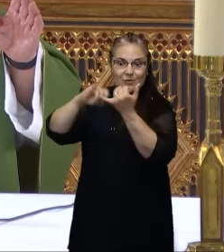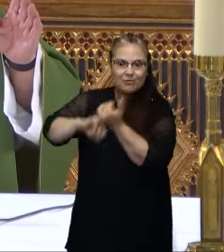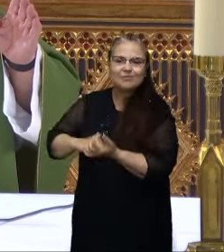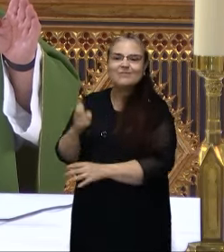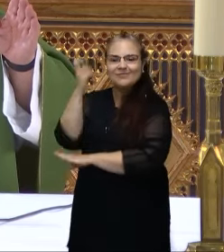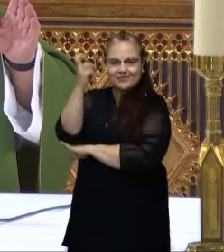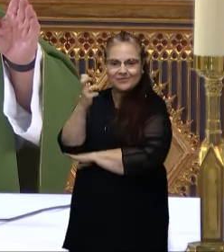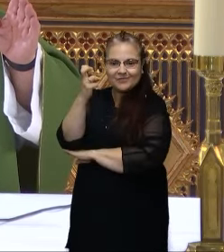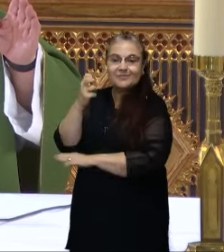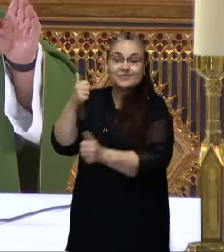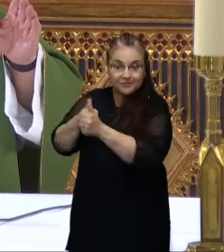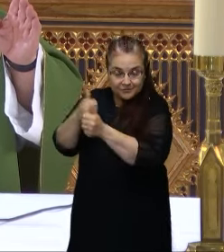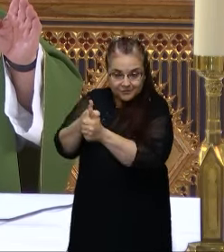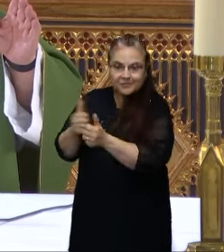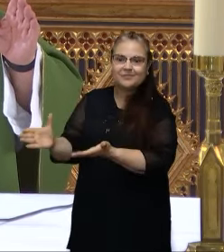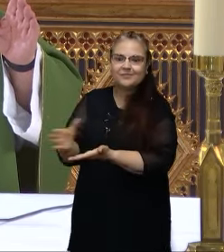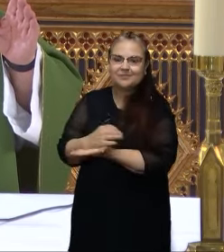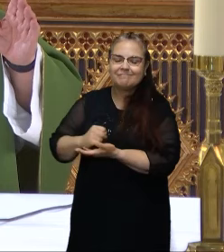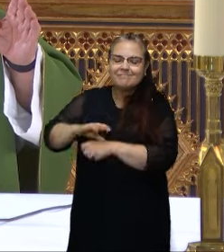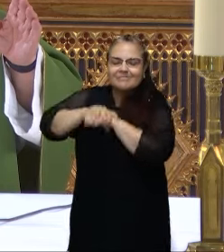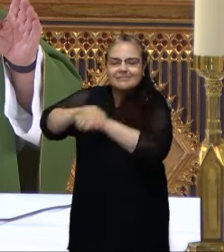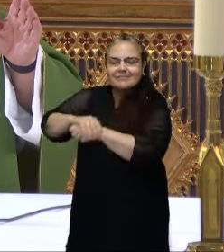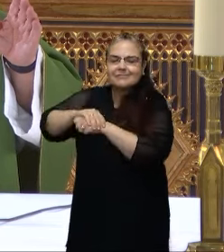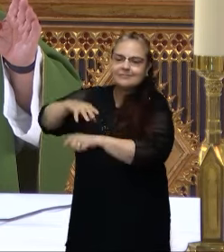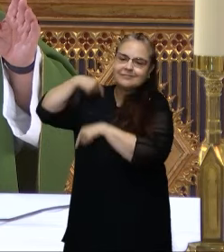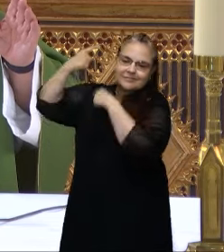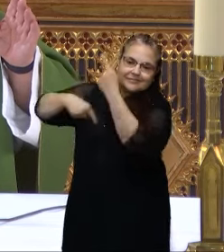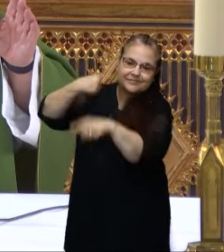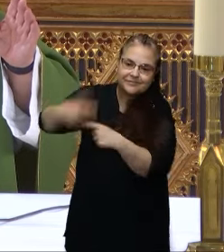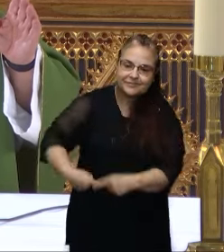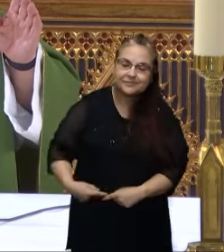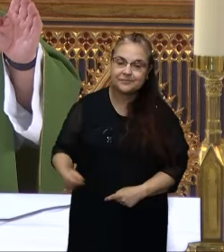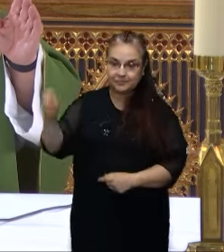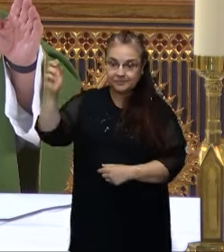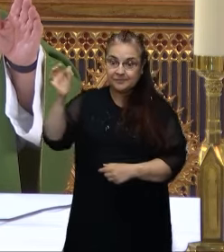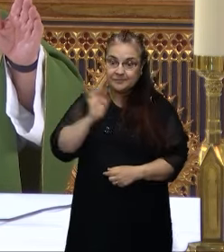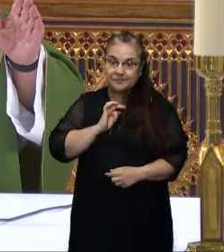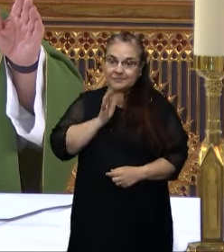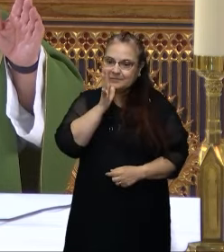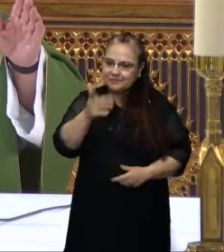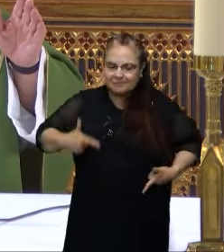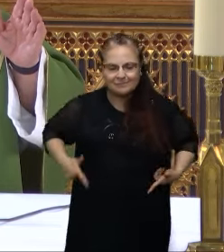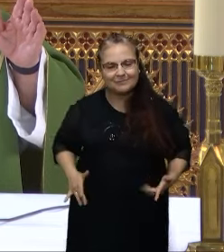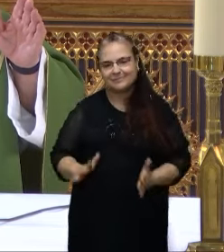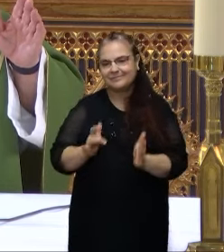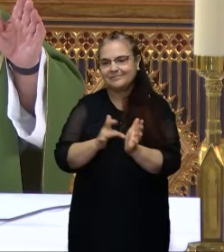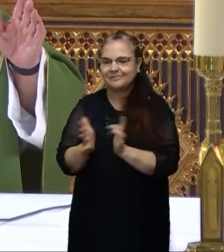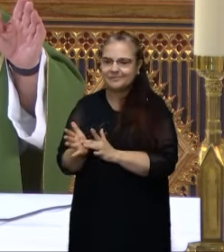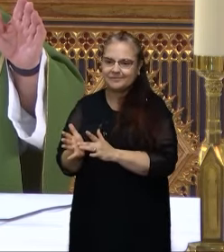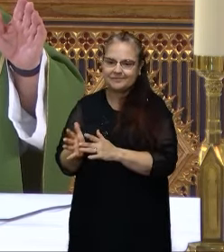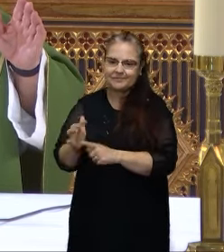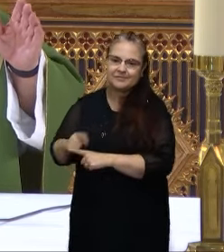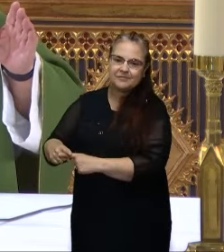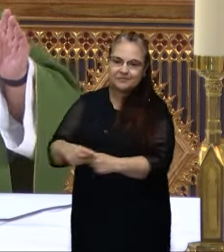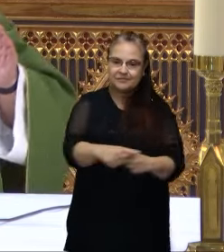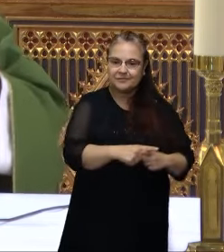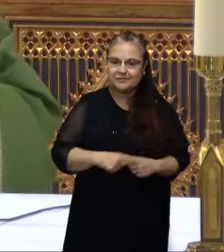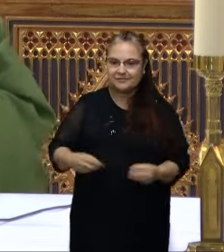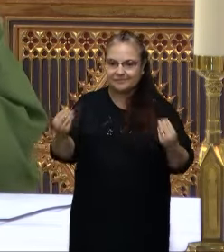San José, los apóstoles y cuantos vivieron en tu amistad a través de los tiempos, merezcamos por tu Hijo